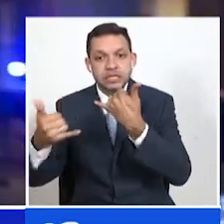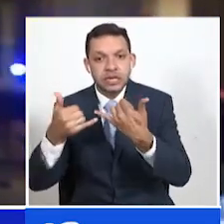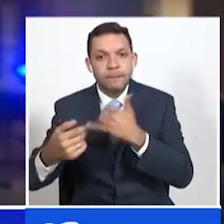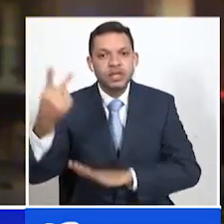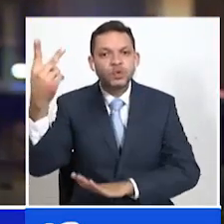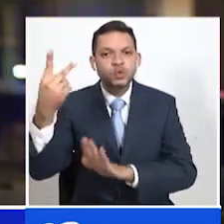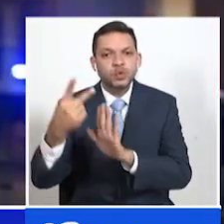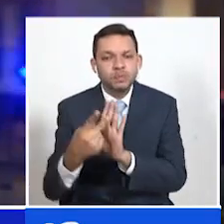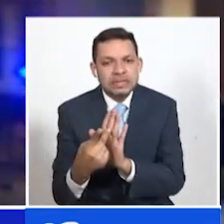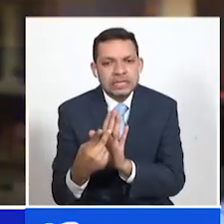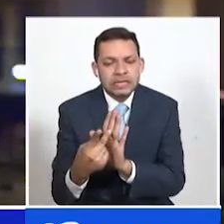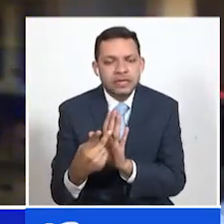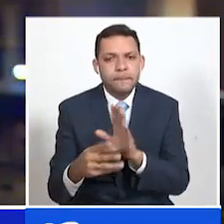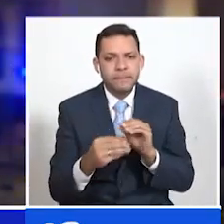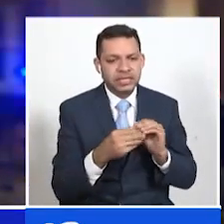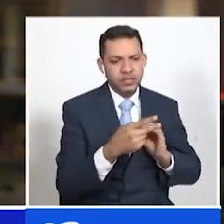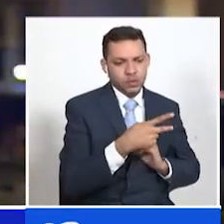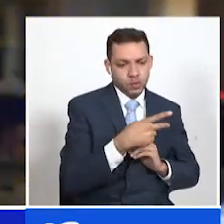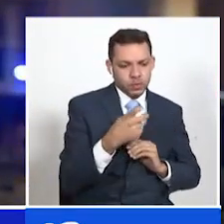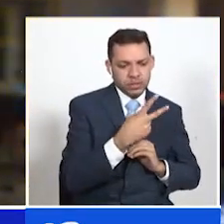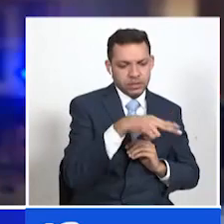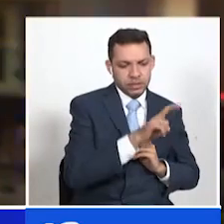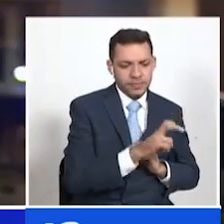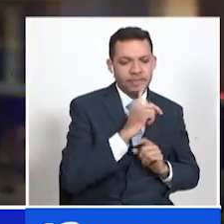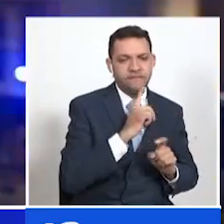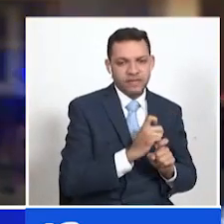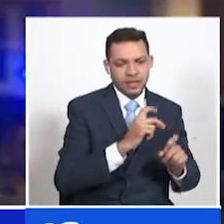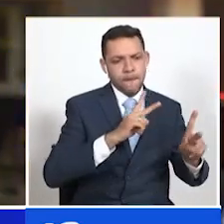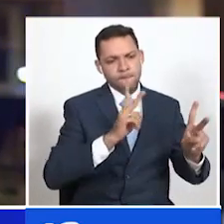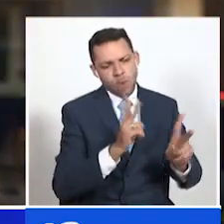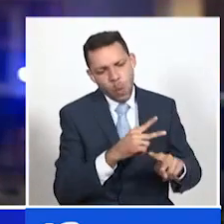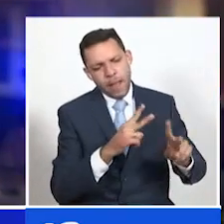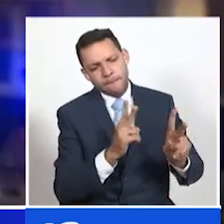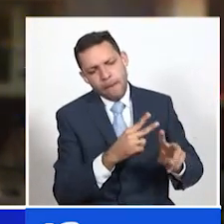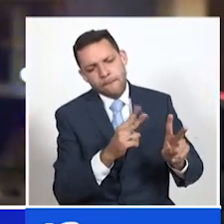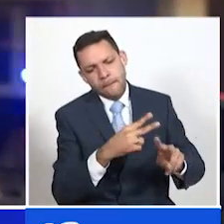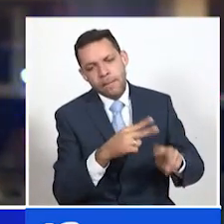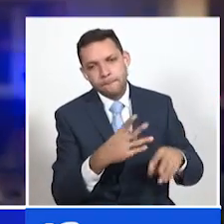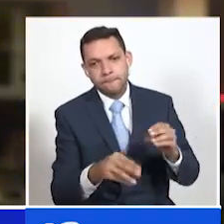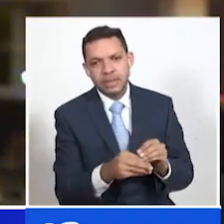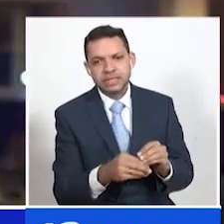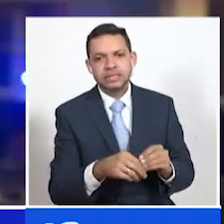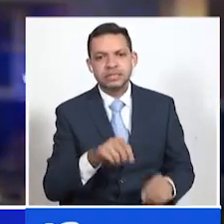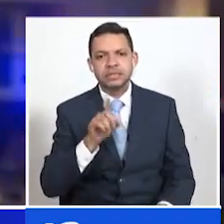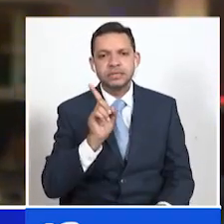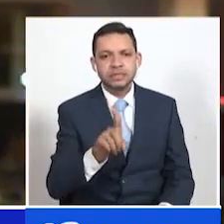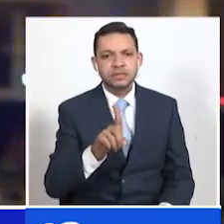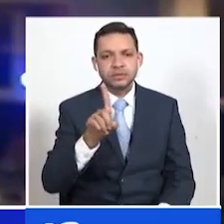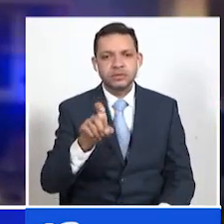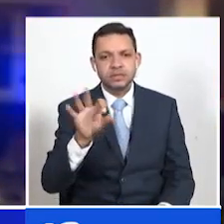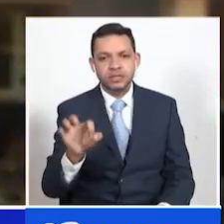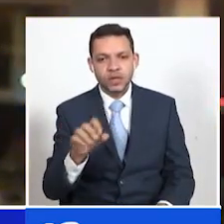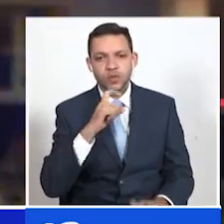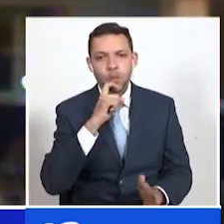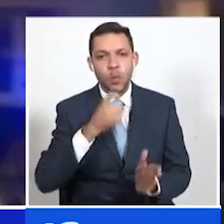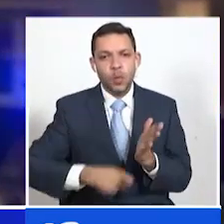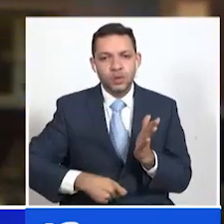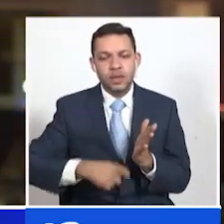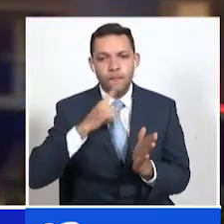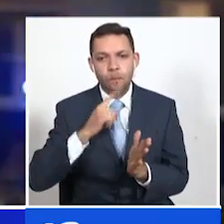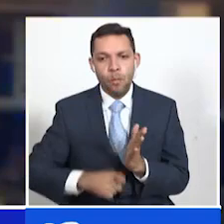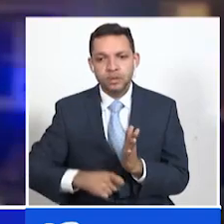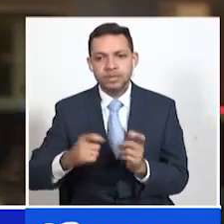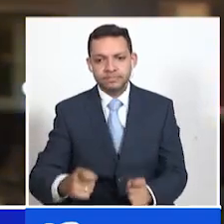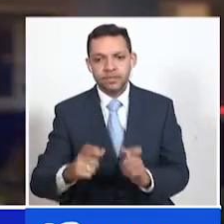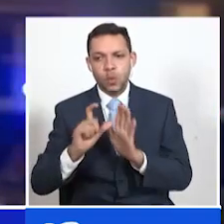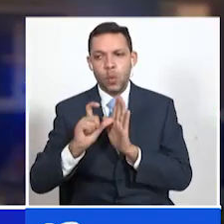esas, 217 obedecen a casos de riña. Se realizó la imposición de 168 comparendos por incumplir el Código